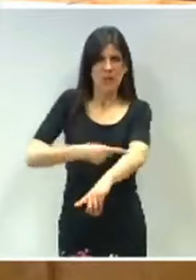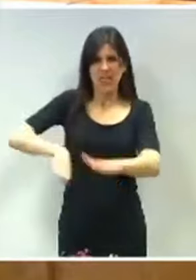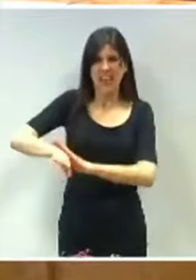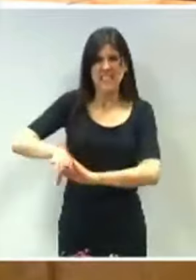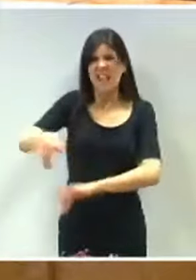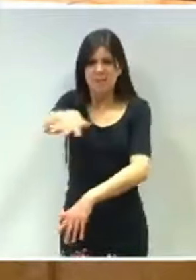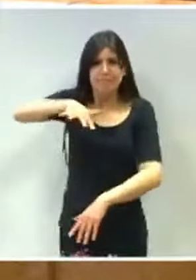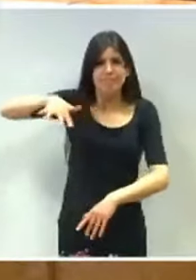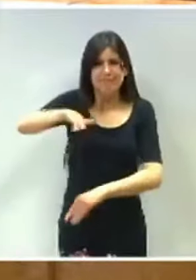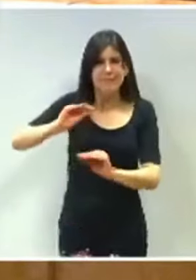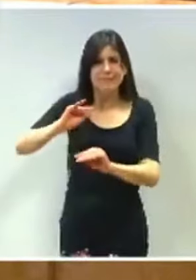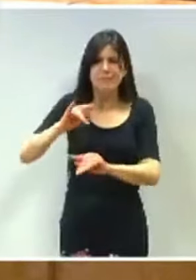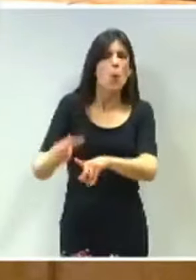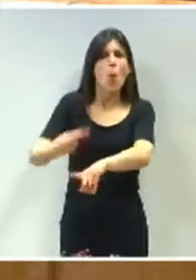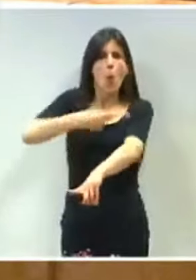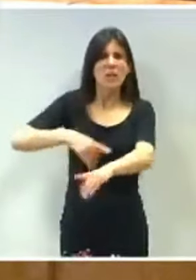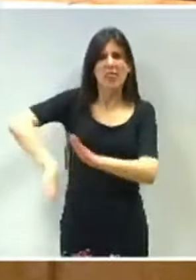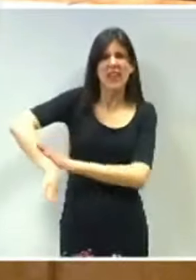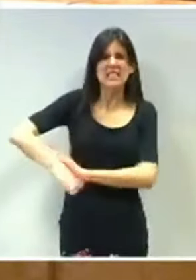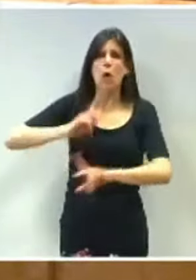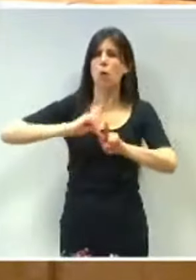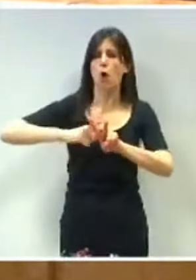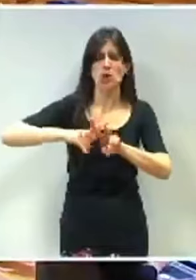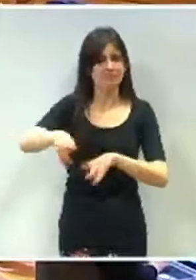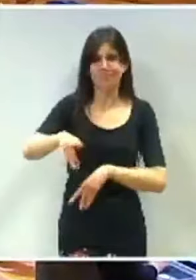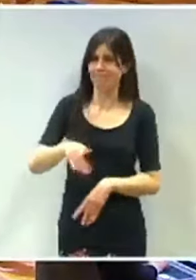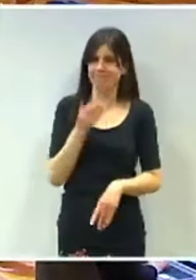rodea a la fuerza ultraderechista vox